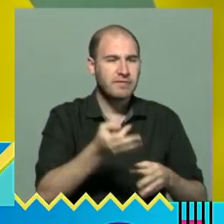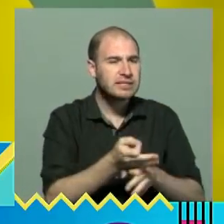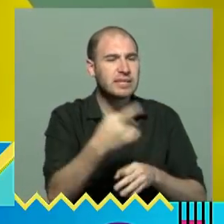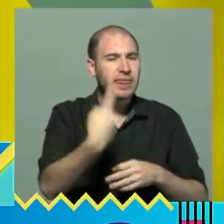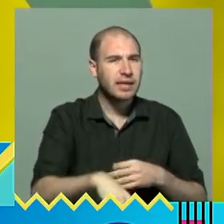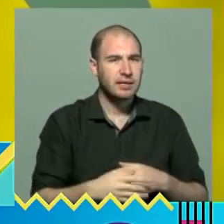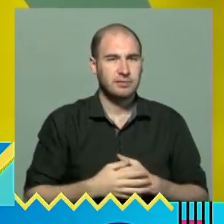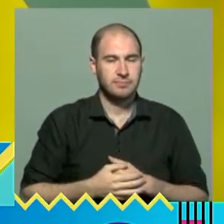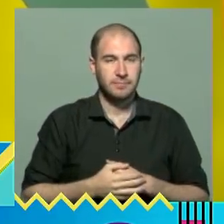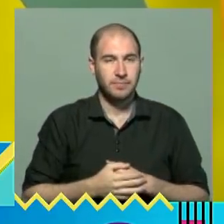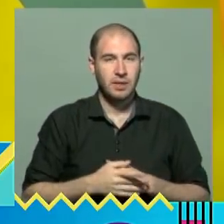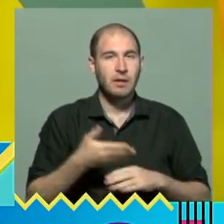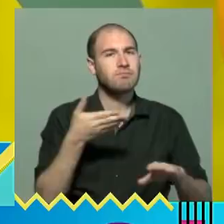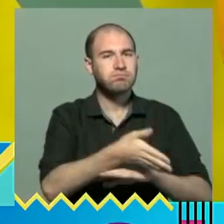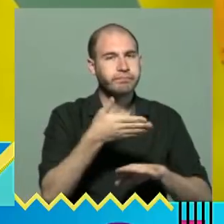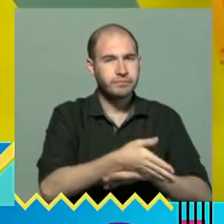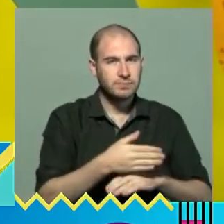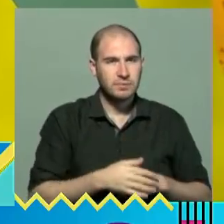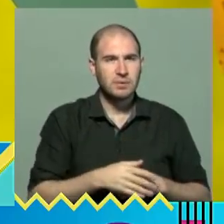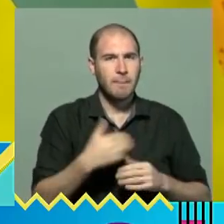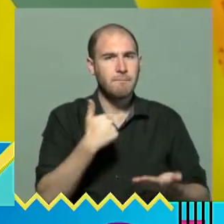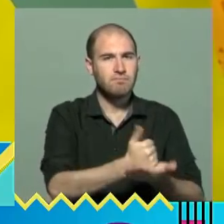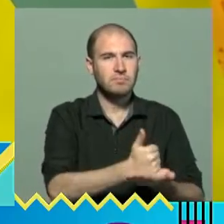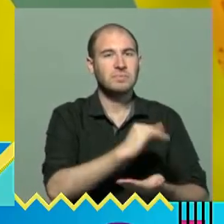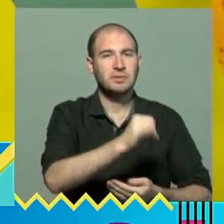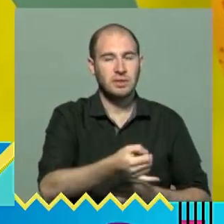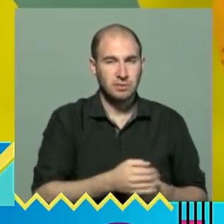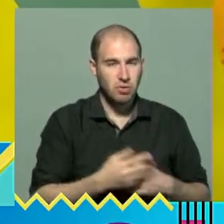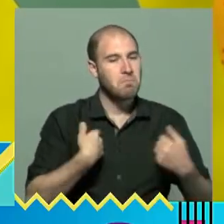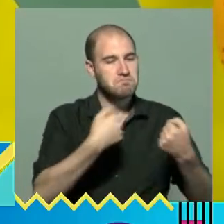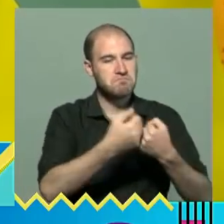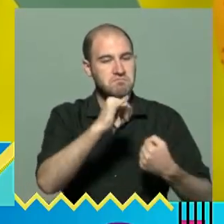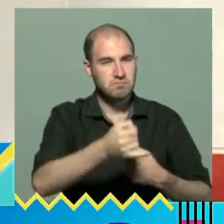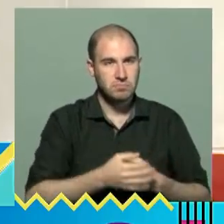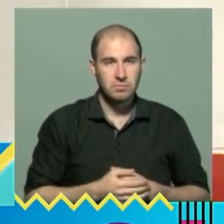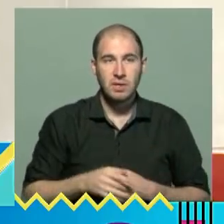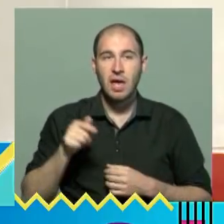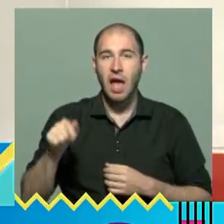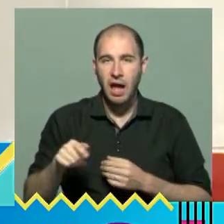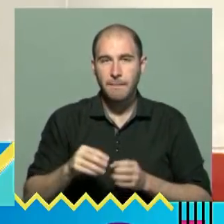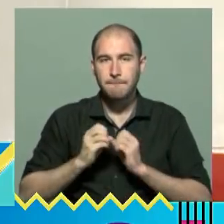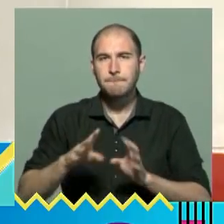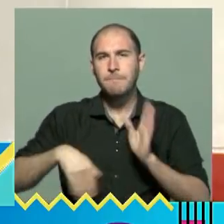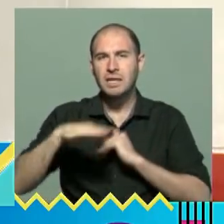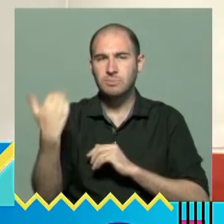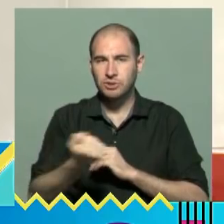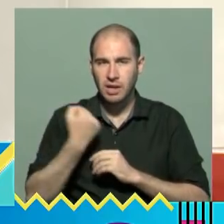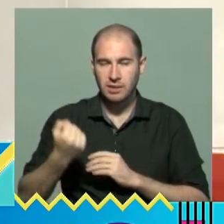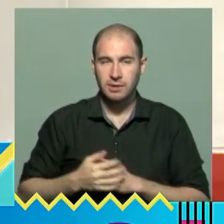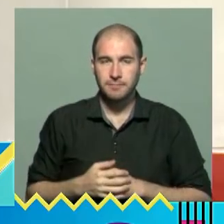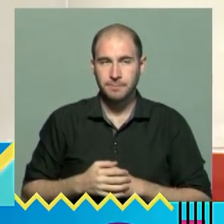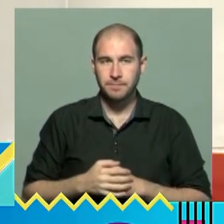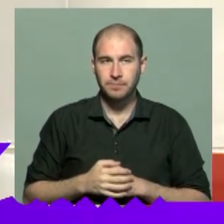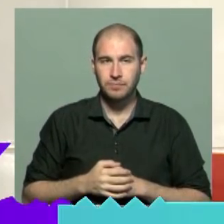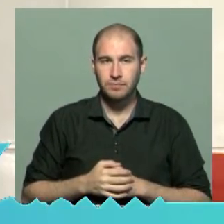a enseñar al hijo, de participar, de estar presente. Totalmente de acuerdo en eso. Yo creo que ahí el pie, o lo más importante justamente,